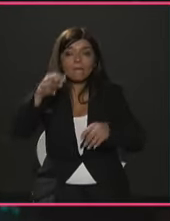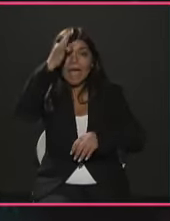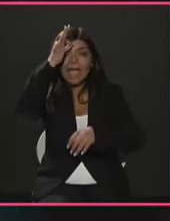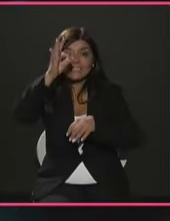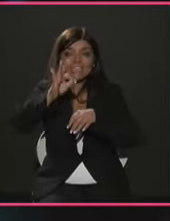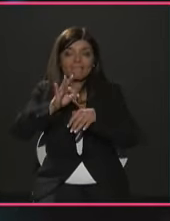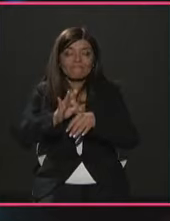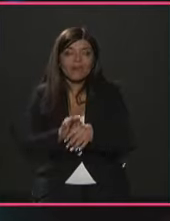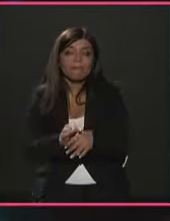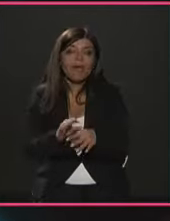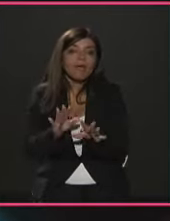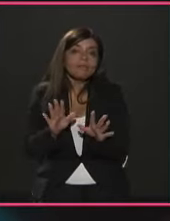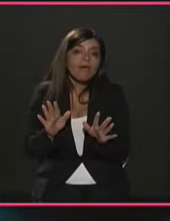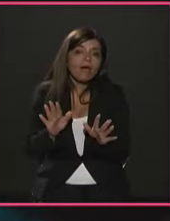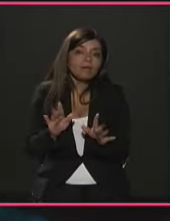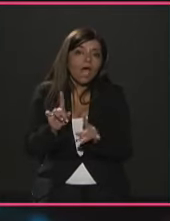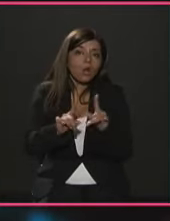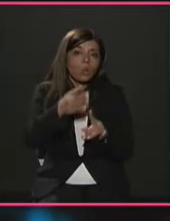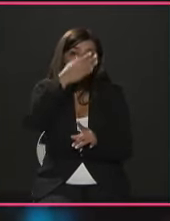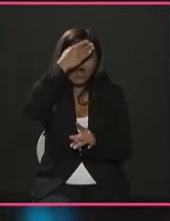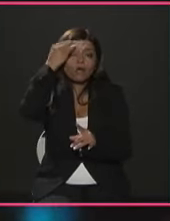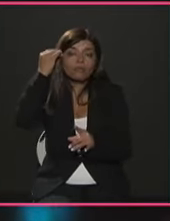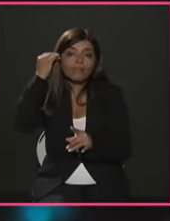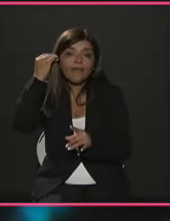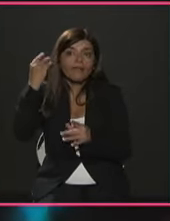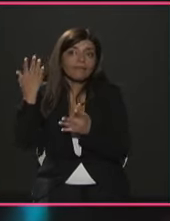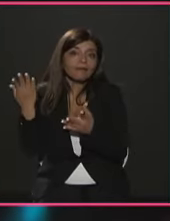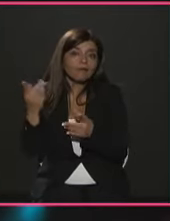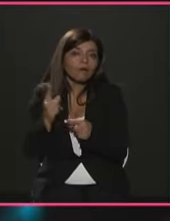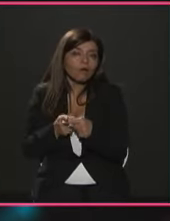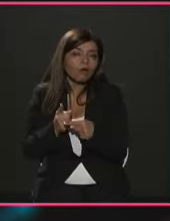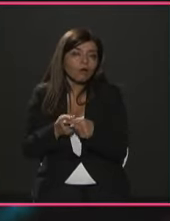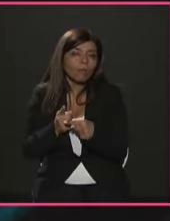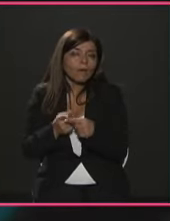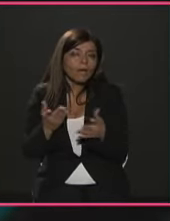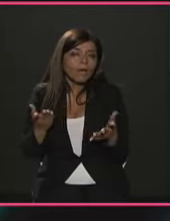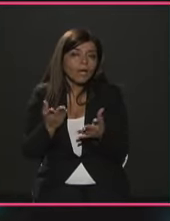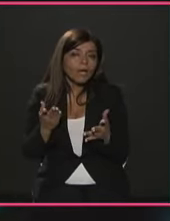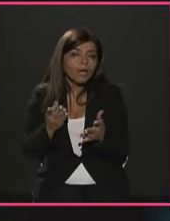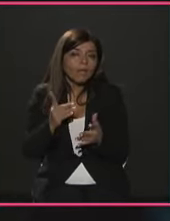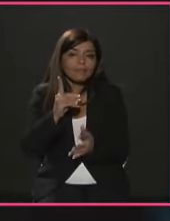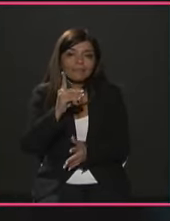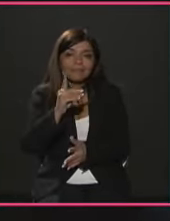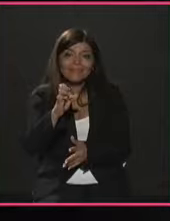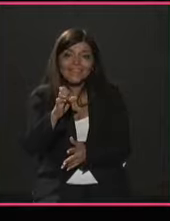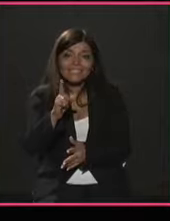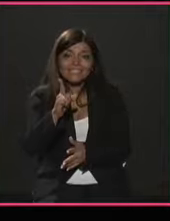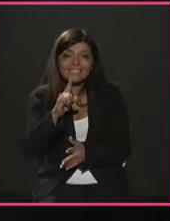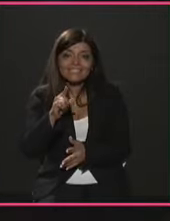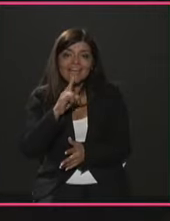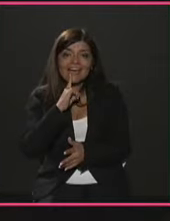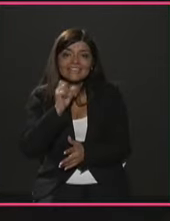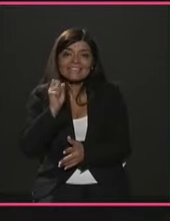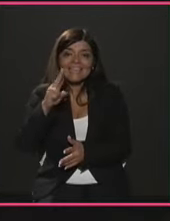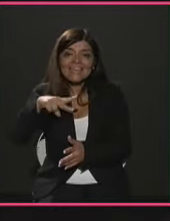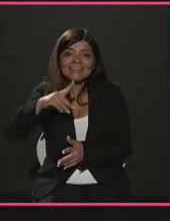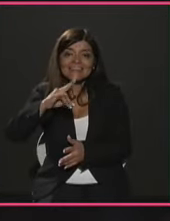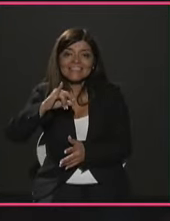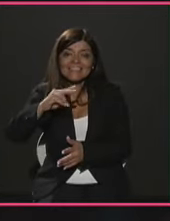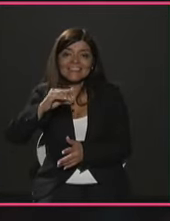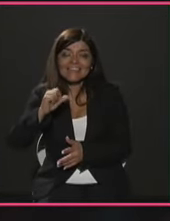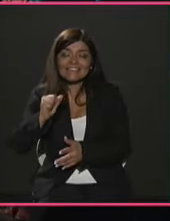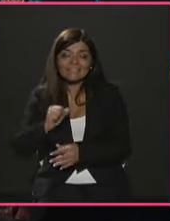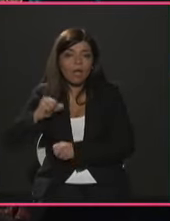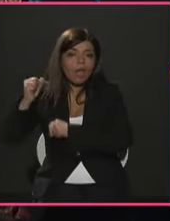que se pueden llamar como olvidadas pero también tienen otro nombre así es sí las enfermedades también desatendidas por el por la gran industria